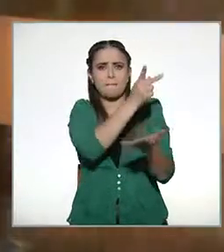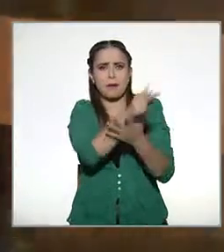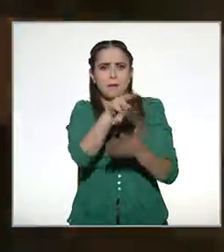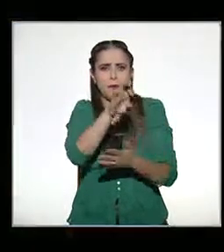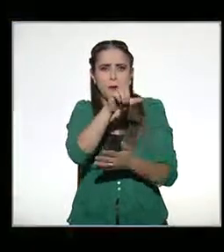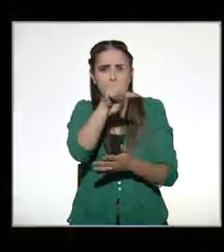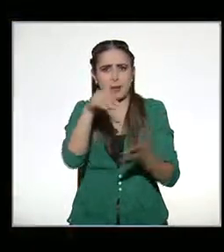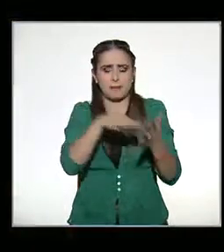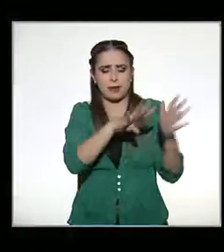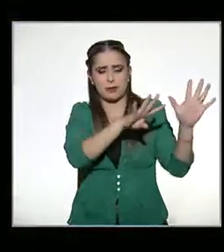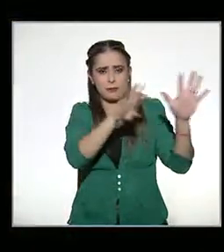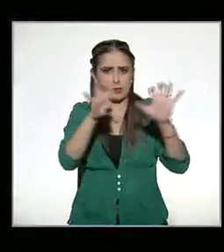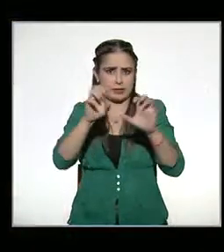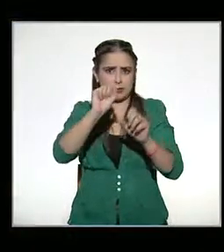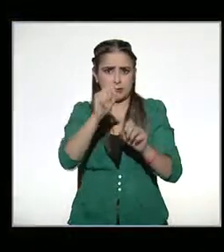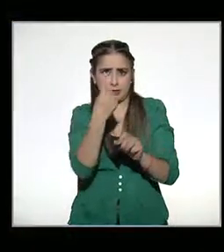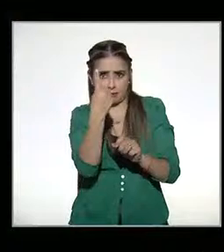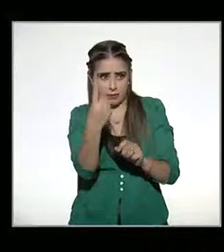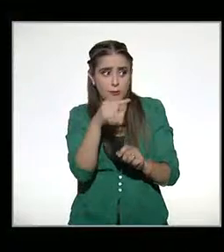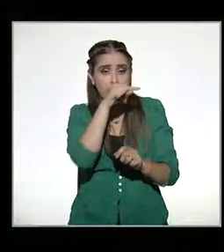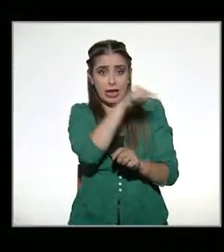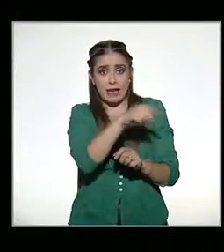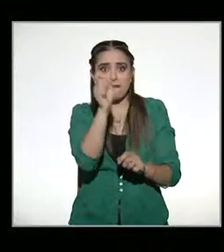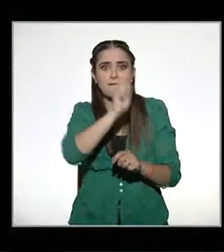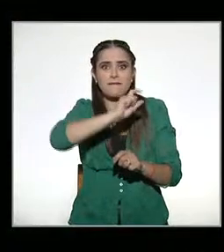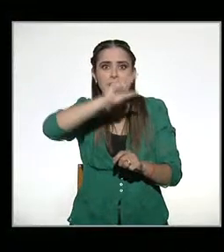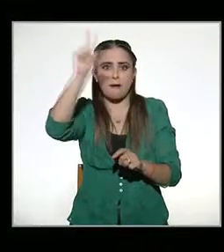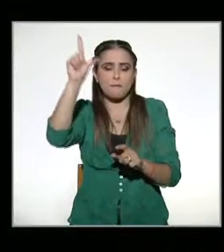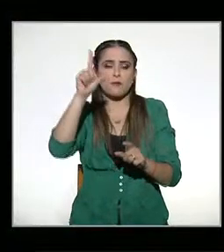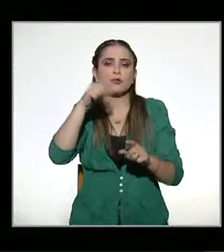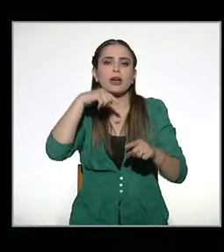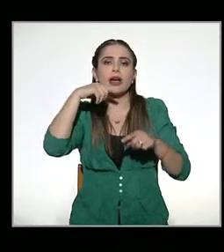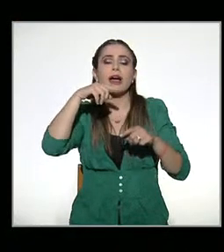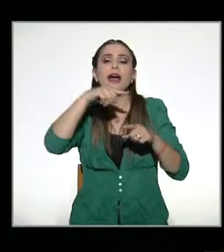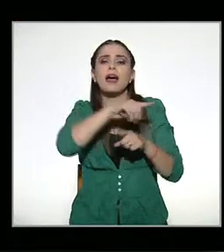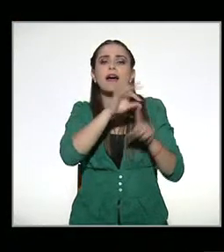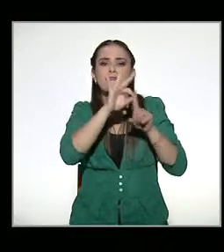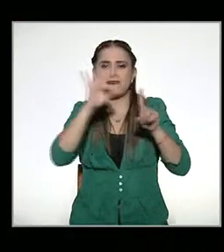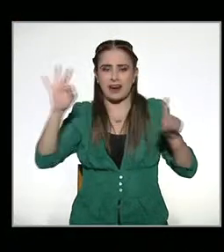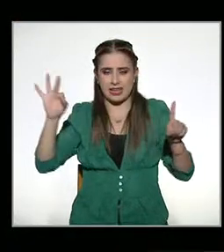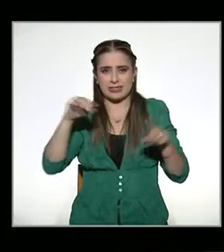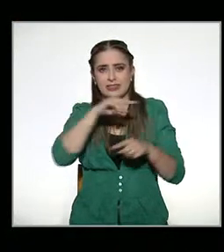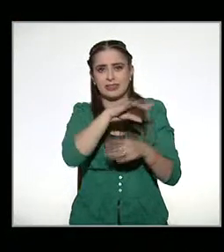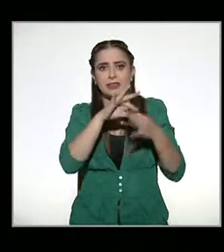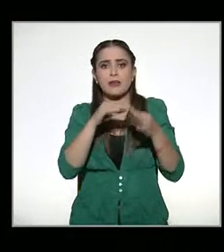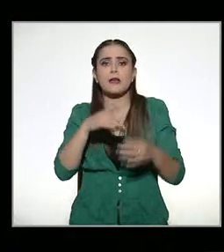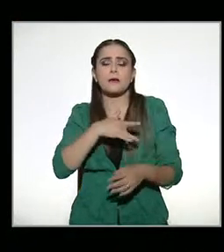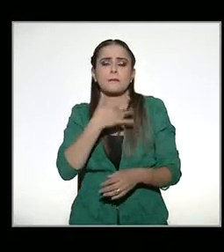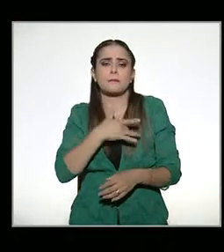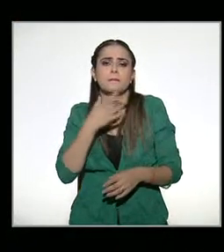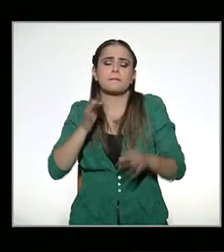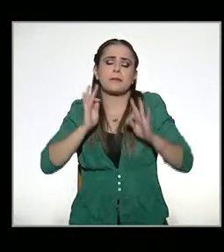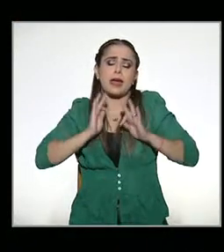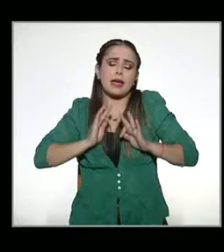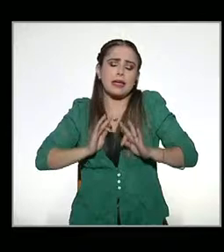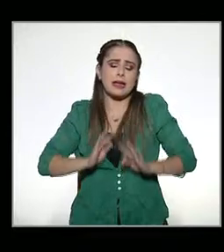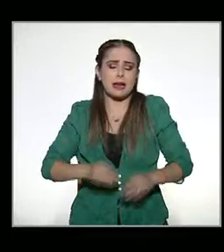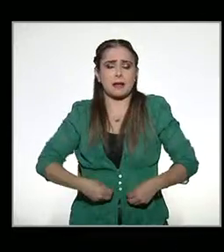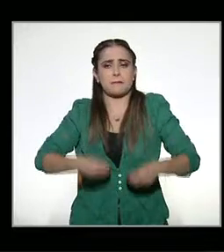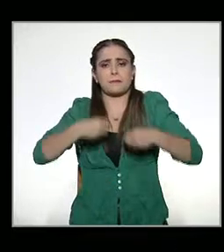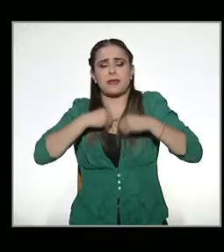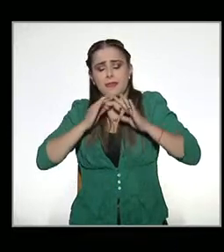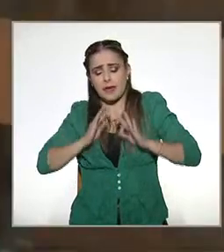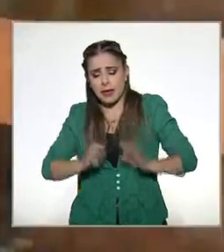1921 a quien le pertenece la famosa frase la monotonía y la soledad de una vida tranquila estimula la mente